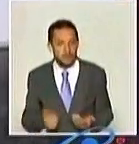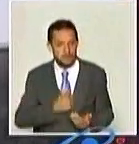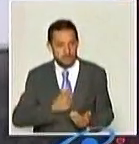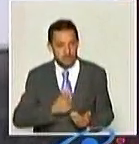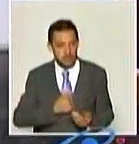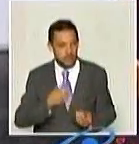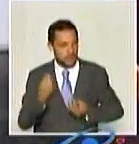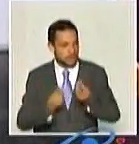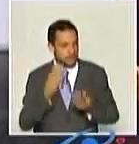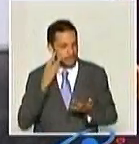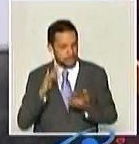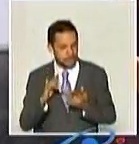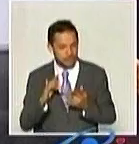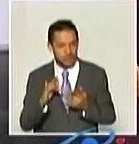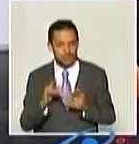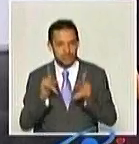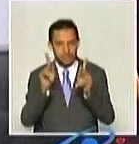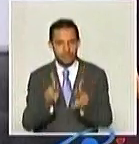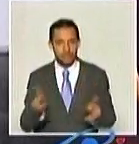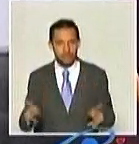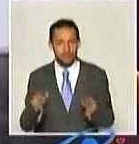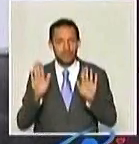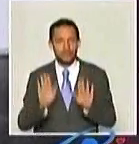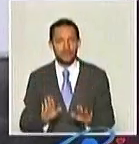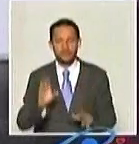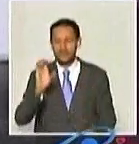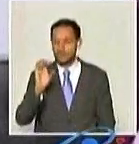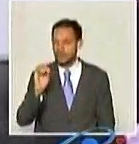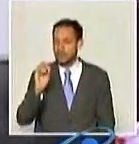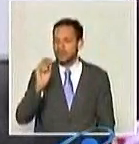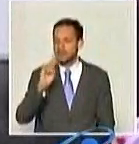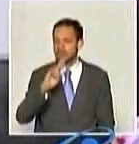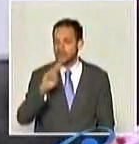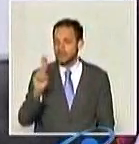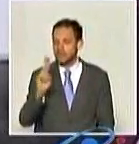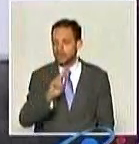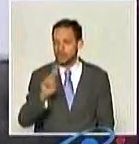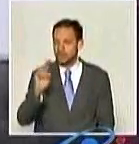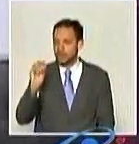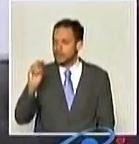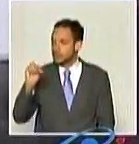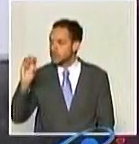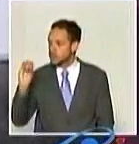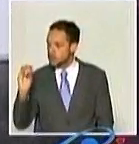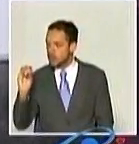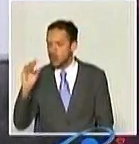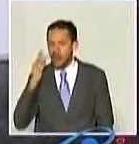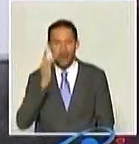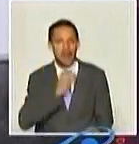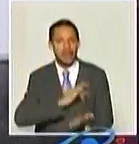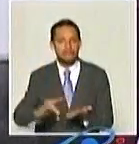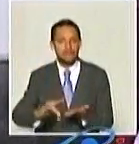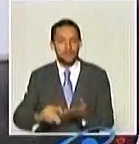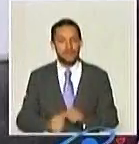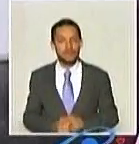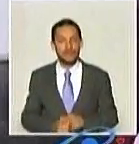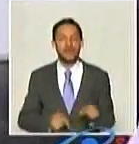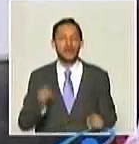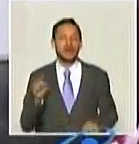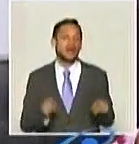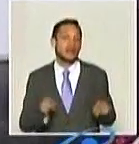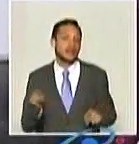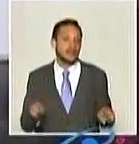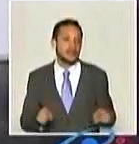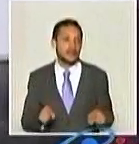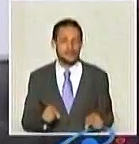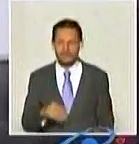logra que estas concentraciones de ozono tengan ese efecto de limpiar esa úlcera. Esas personas que llegan, como decía Alonso, esas úlceras